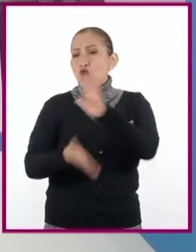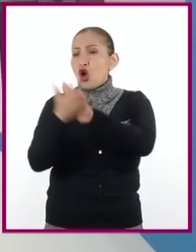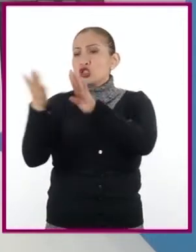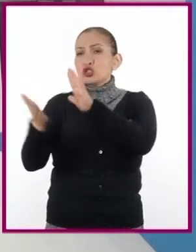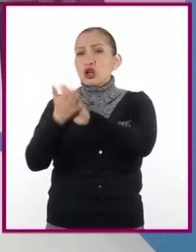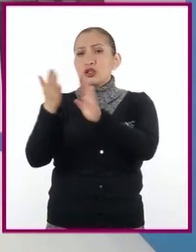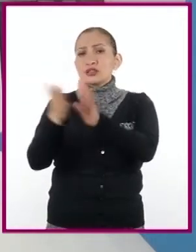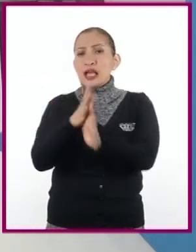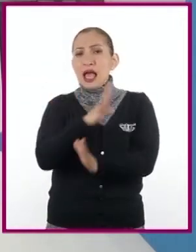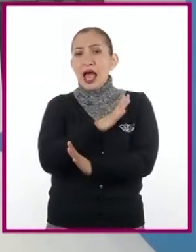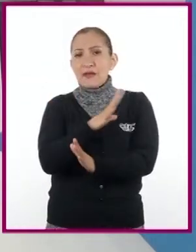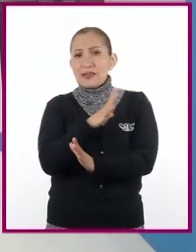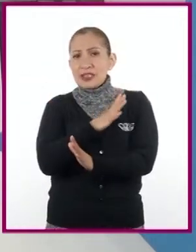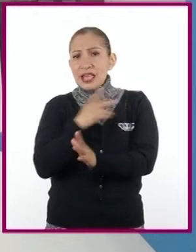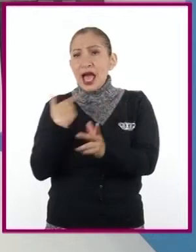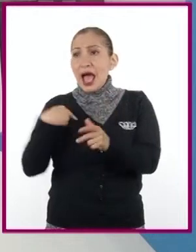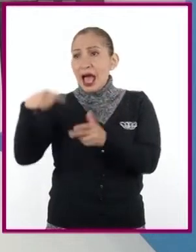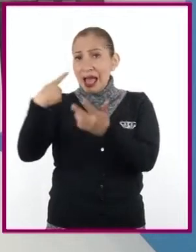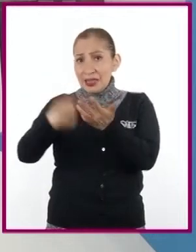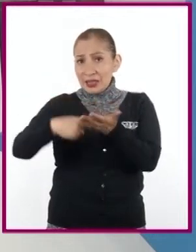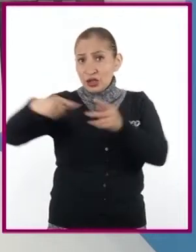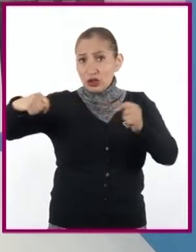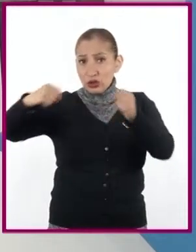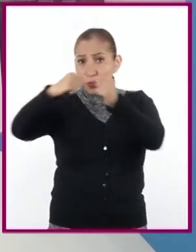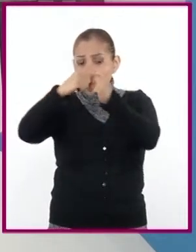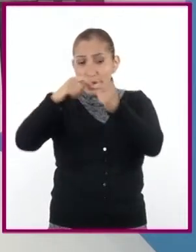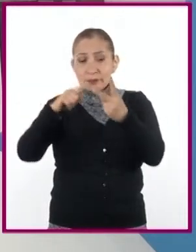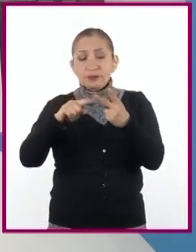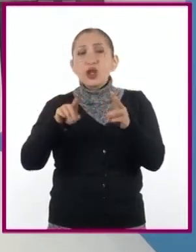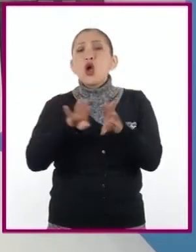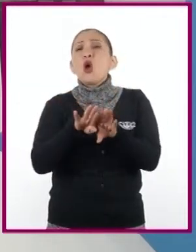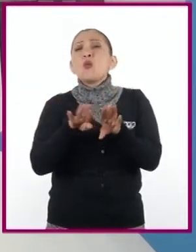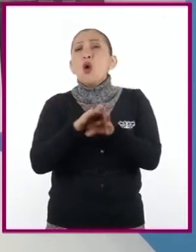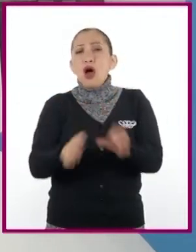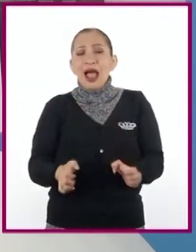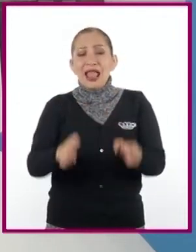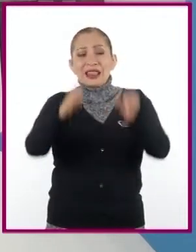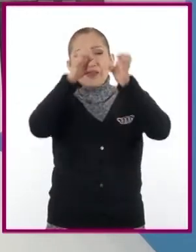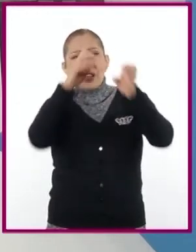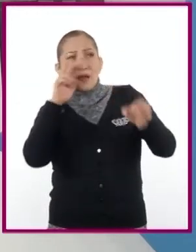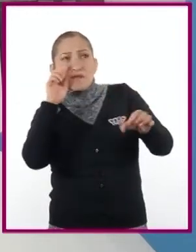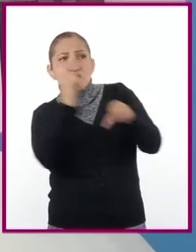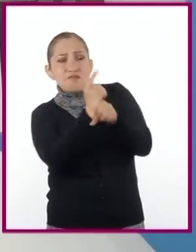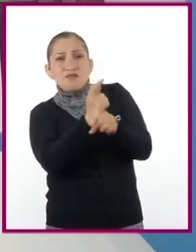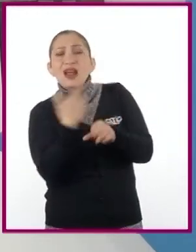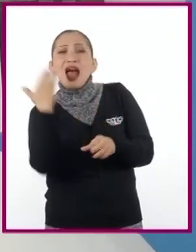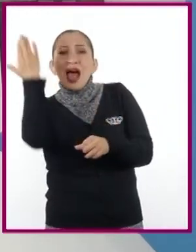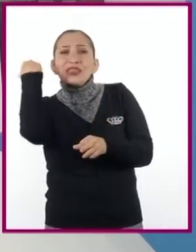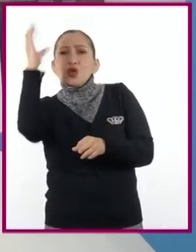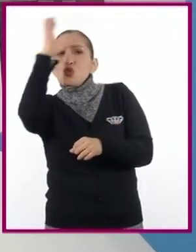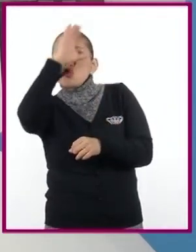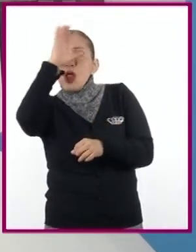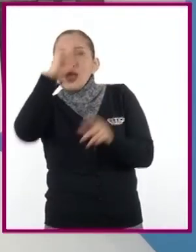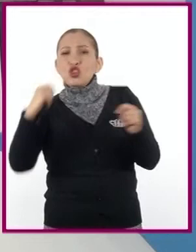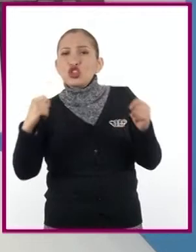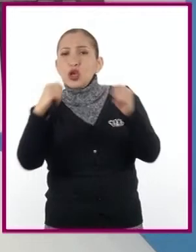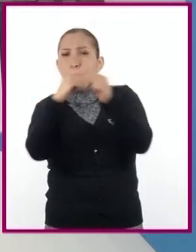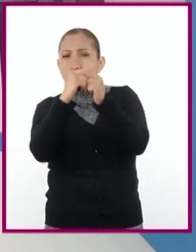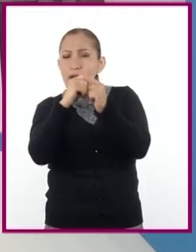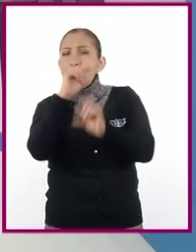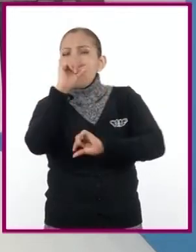construcciones habitaban los teotihuacanos? ¿Cómo eran los edificios de la cultura teotihuacana? Conforme se